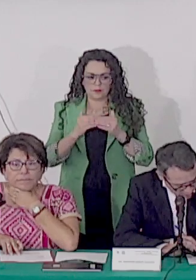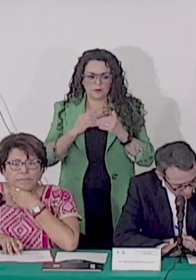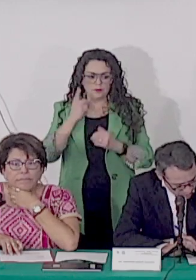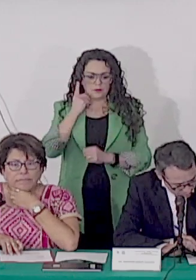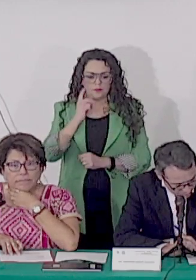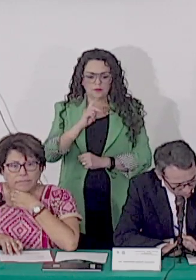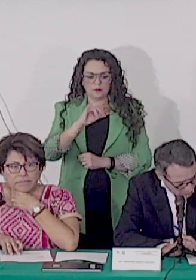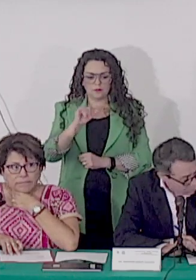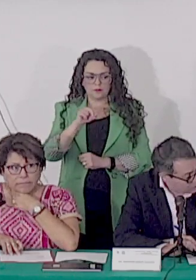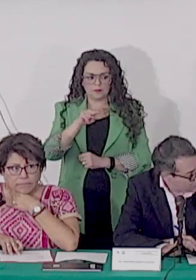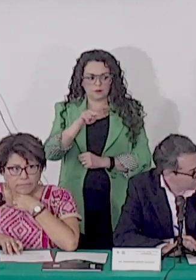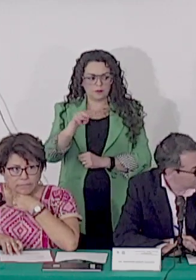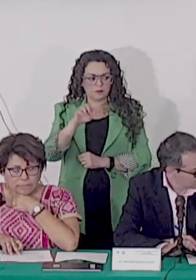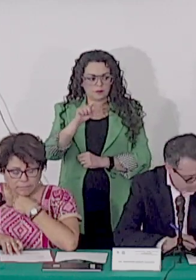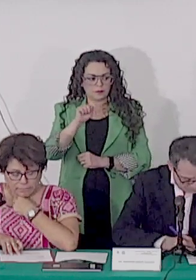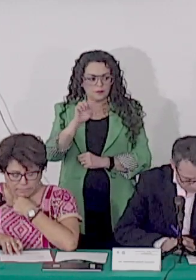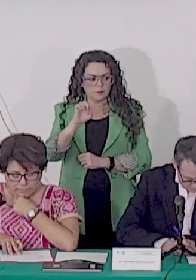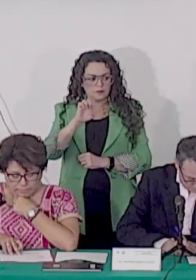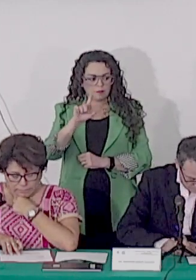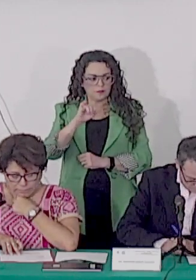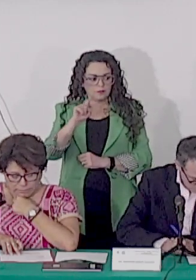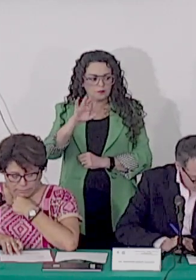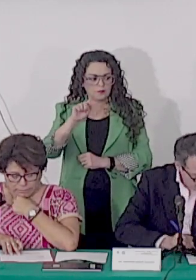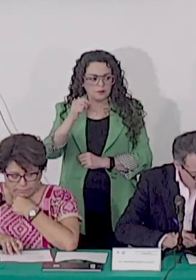Diputada Janet Elizabeth Guerrero Maya. Presente.